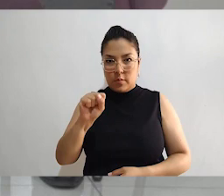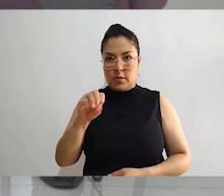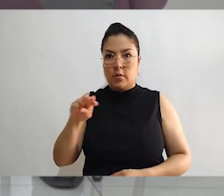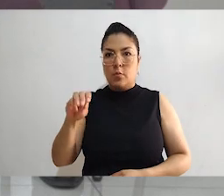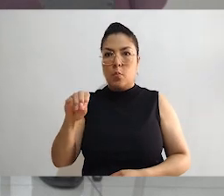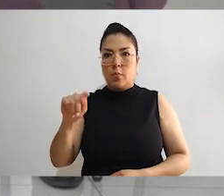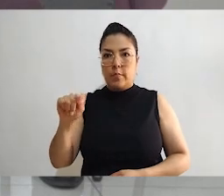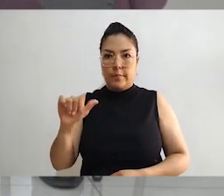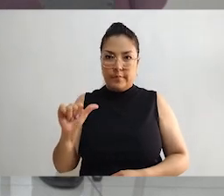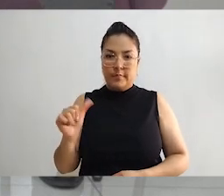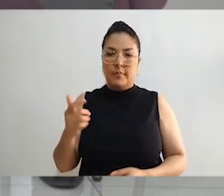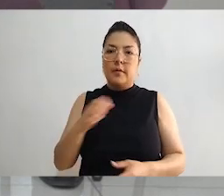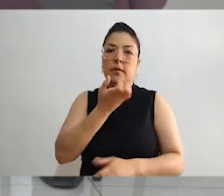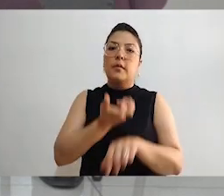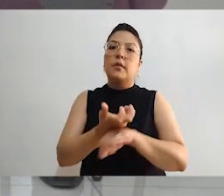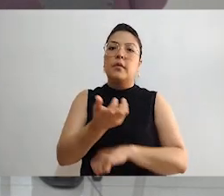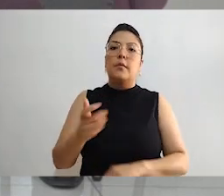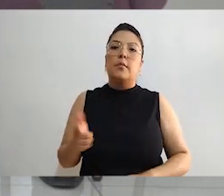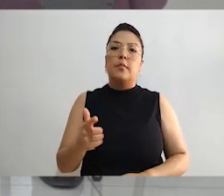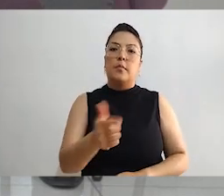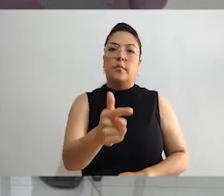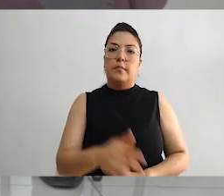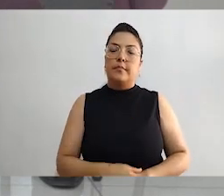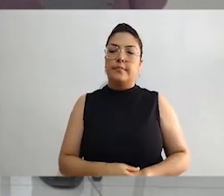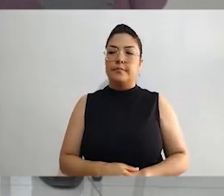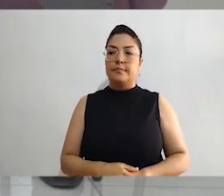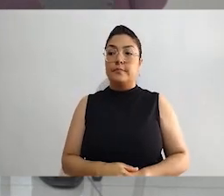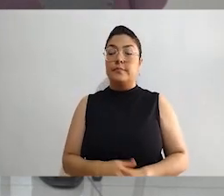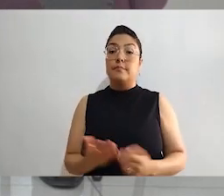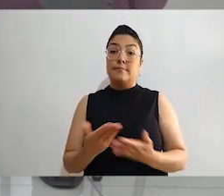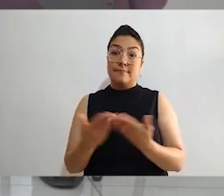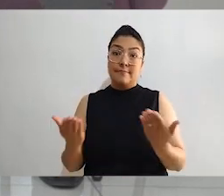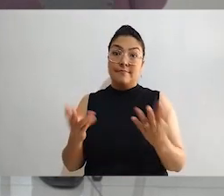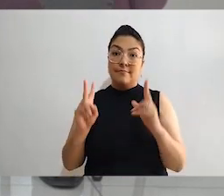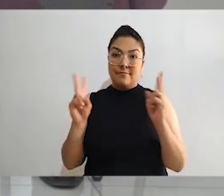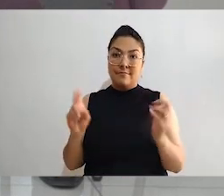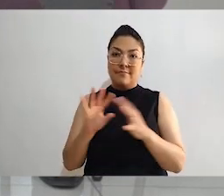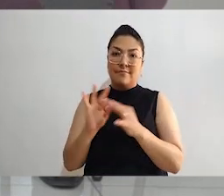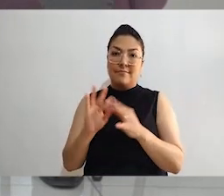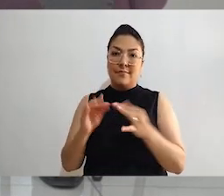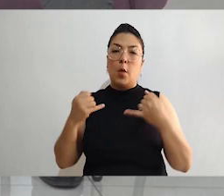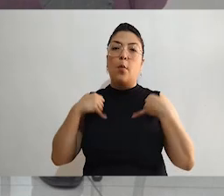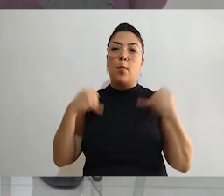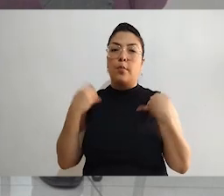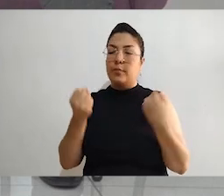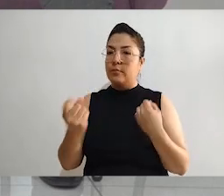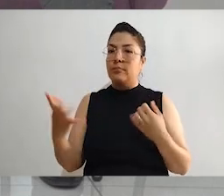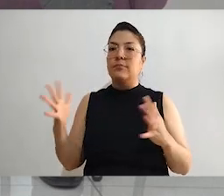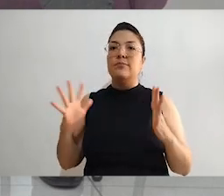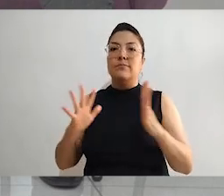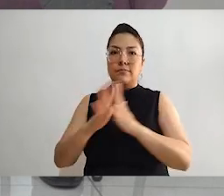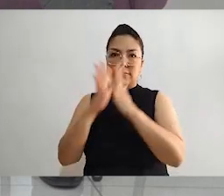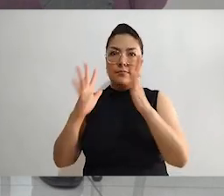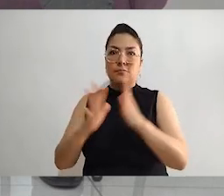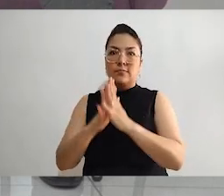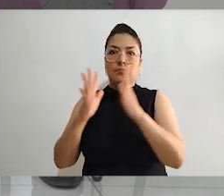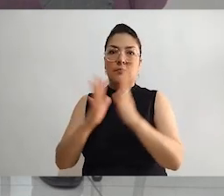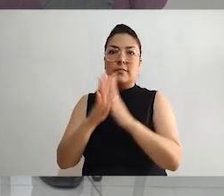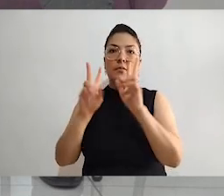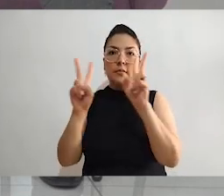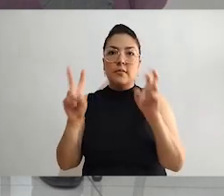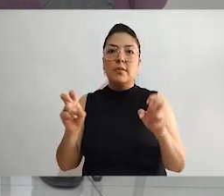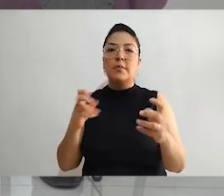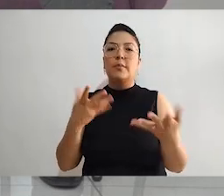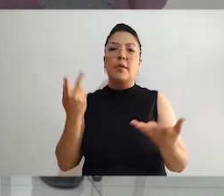ese sentido estamos platicando sobre los jóvenes y cómo ha sido la incidencia y su participación dentro de la